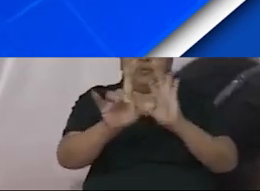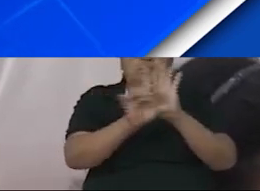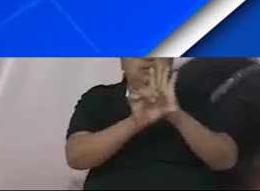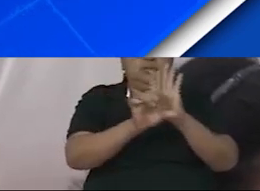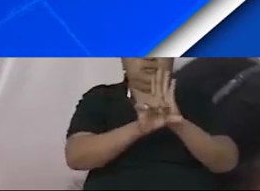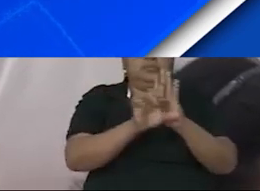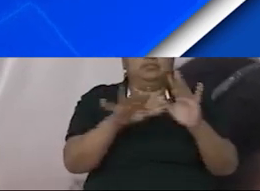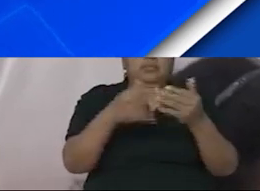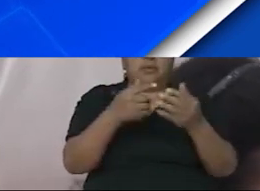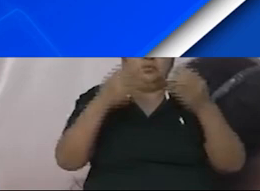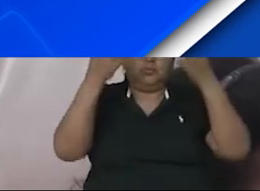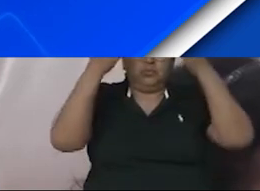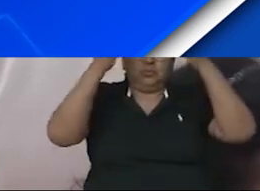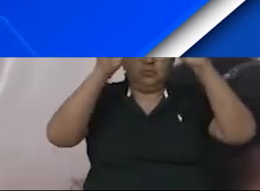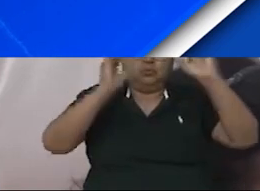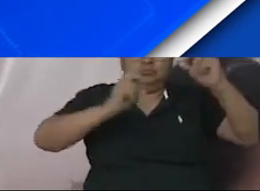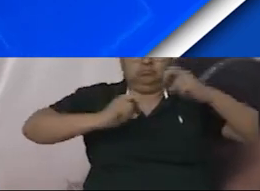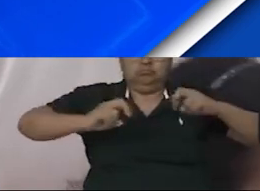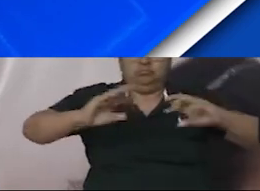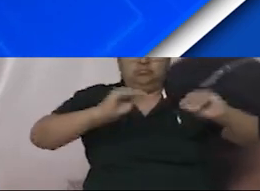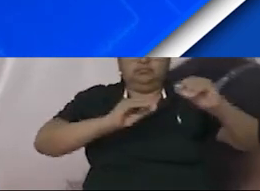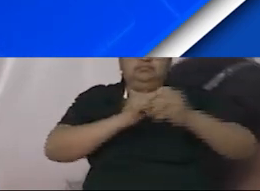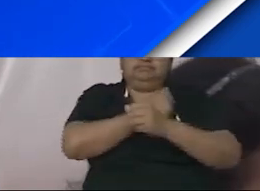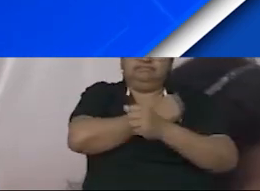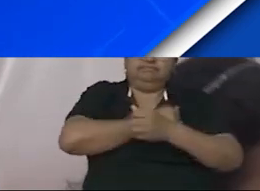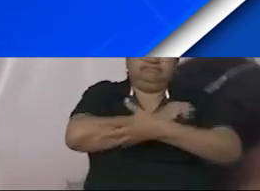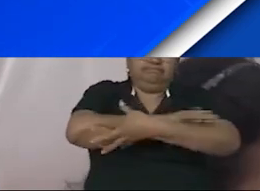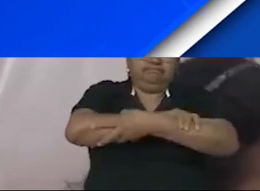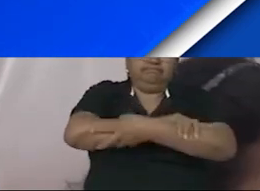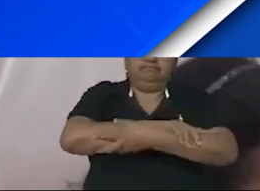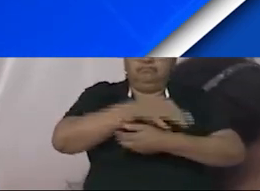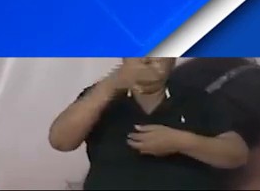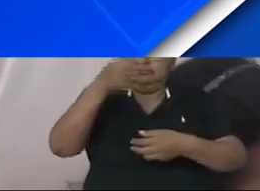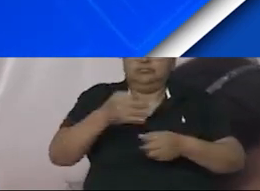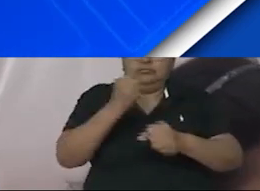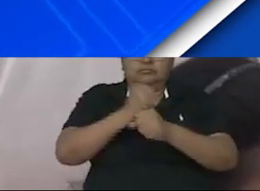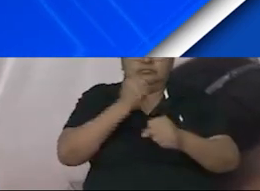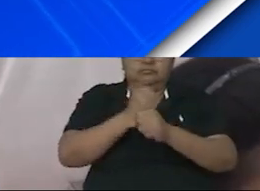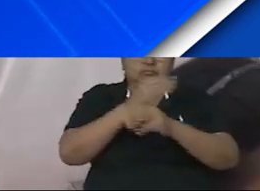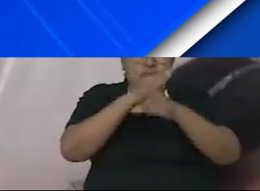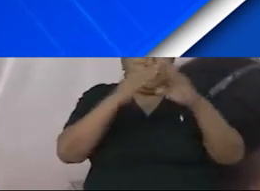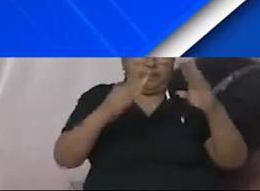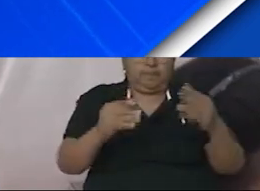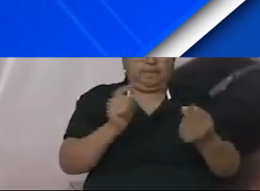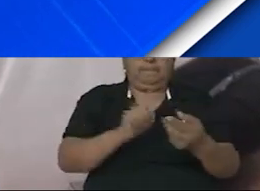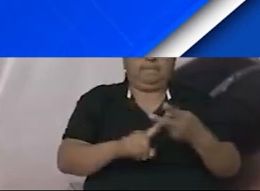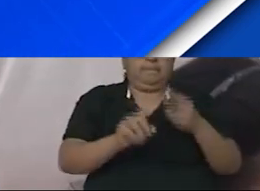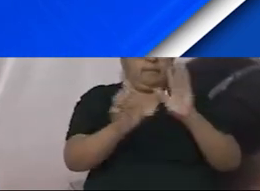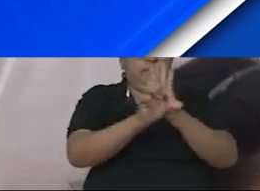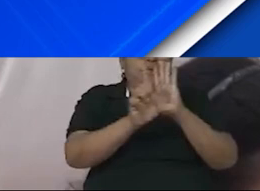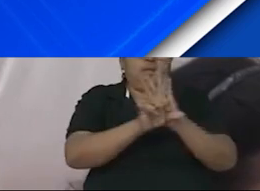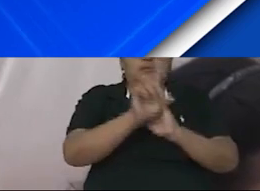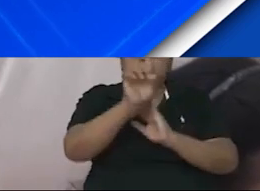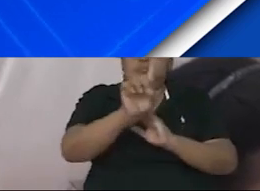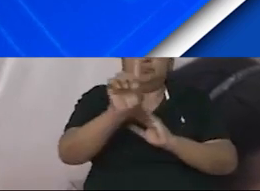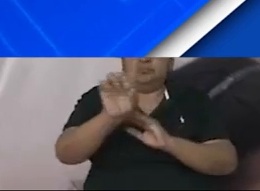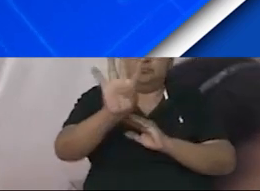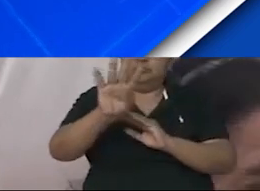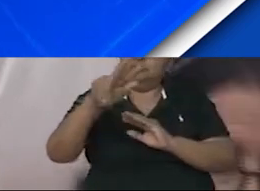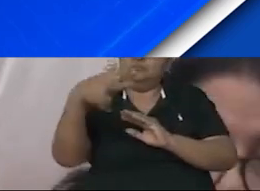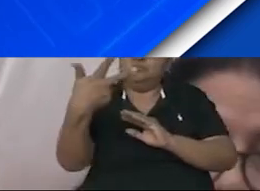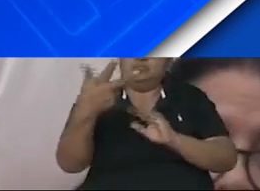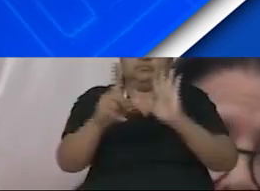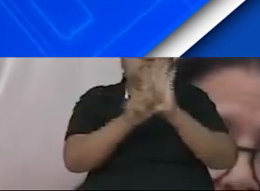ley para una cultura de diálogo, reconciliación, seguridad, trabajo y paz. La ley